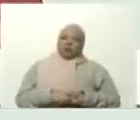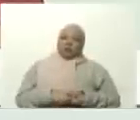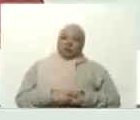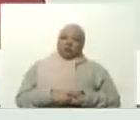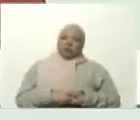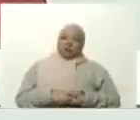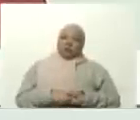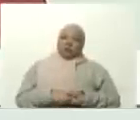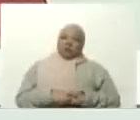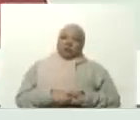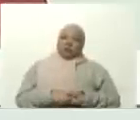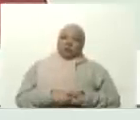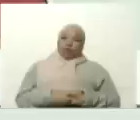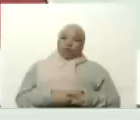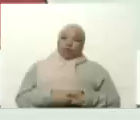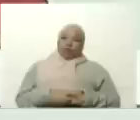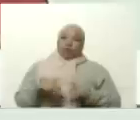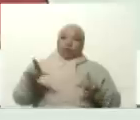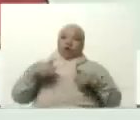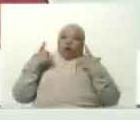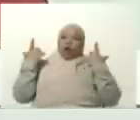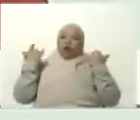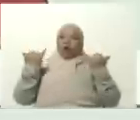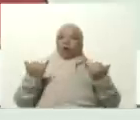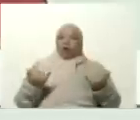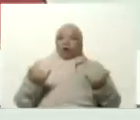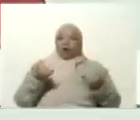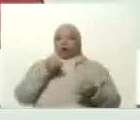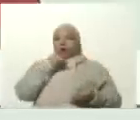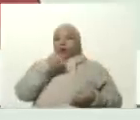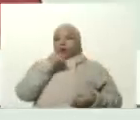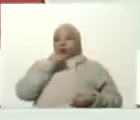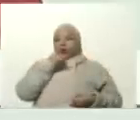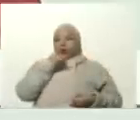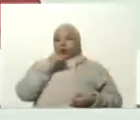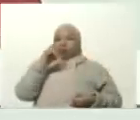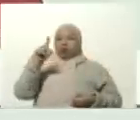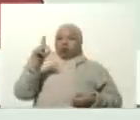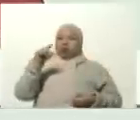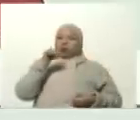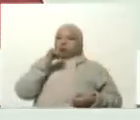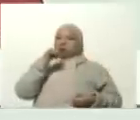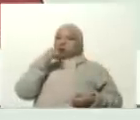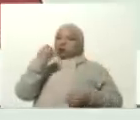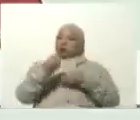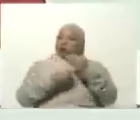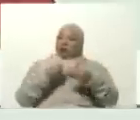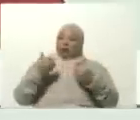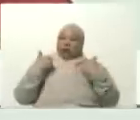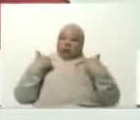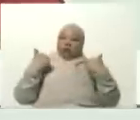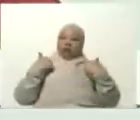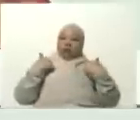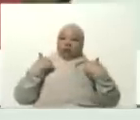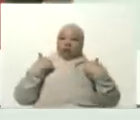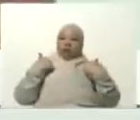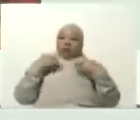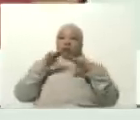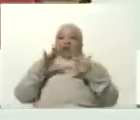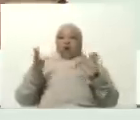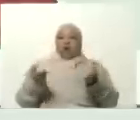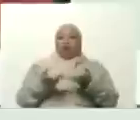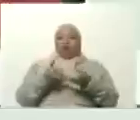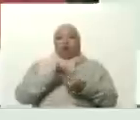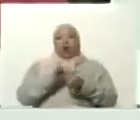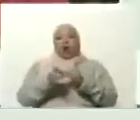Magallanes. Lo que sé es que la Guaira está ahí... está de tercero la Guaira en este momento y asustando a todo el mundo,